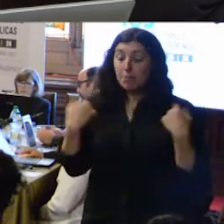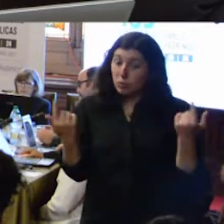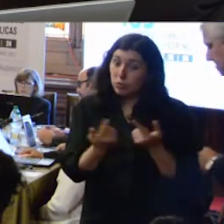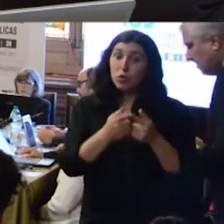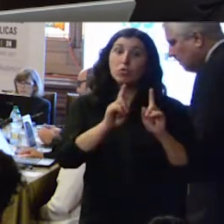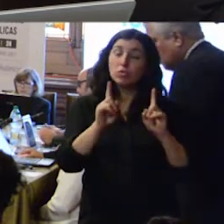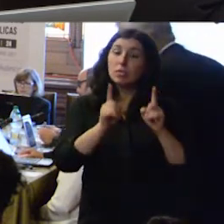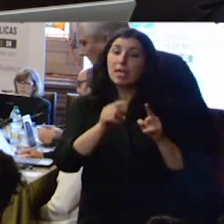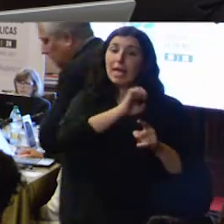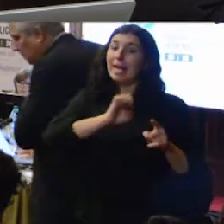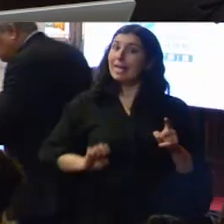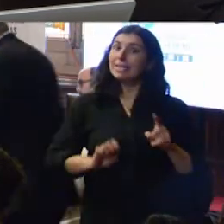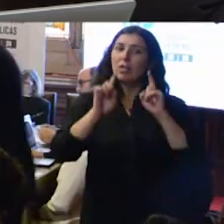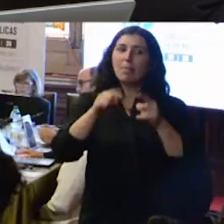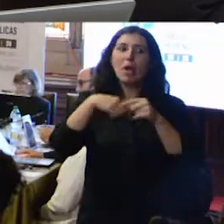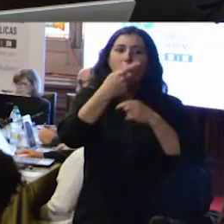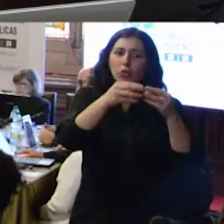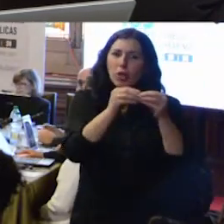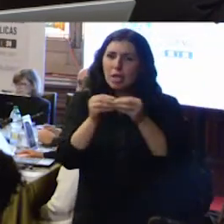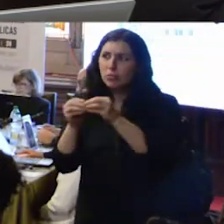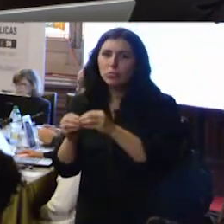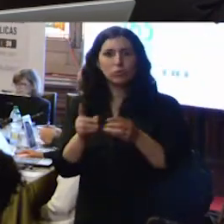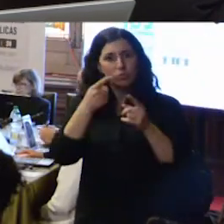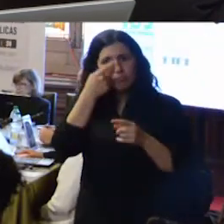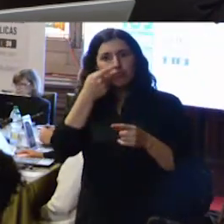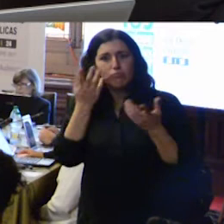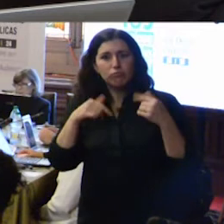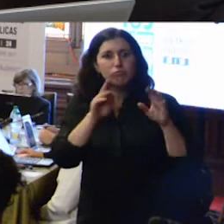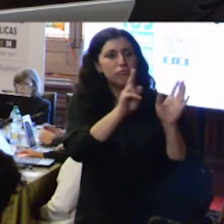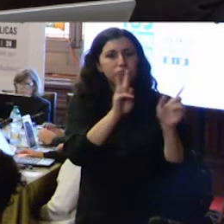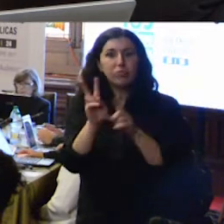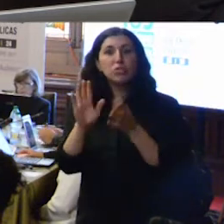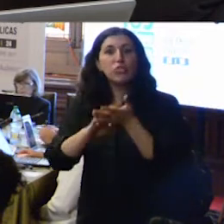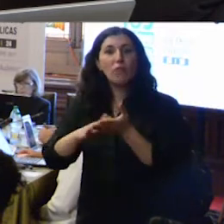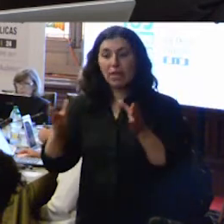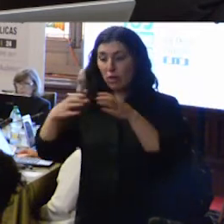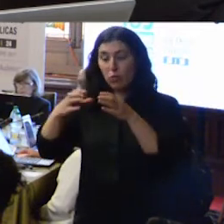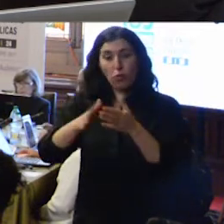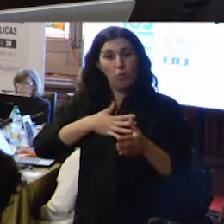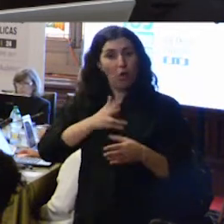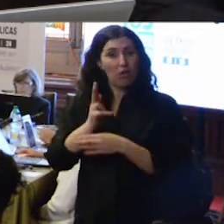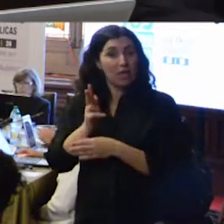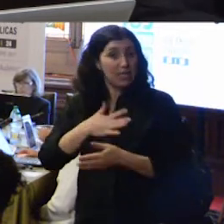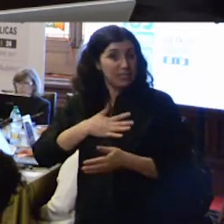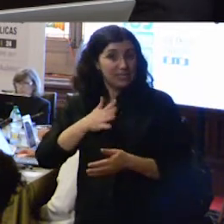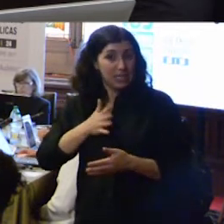interrelacionadas y agravadas de violencia y discriminación que sufren los activistas y defensores de los derechos